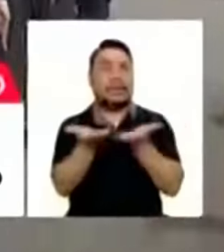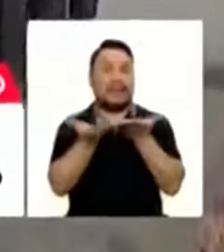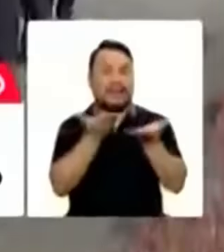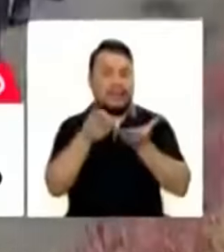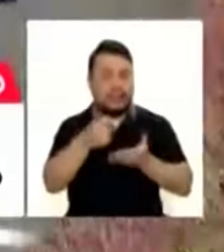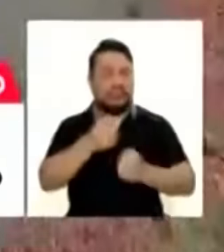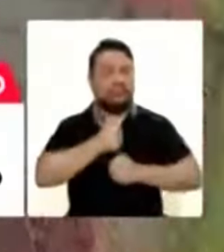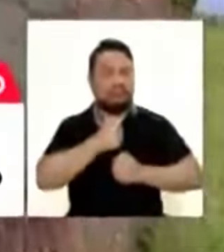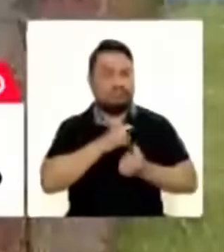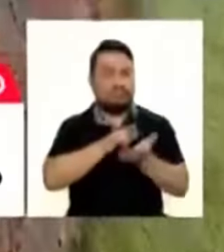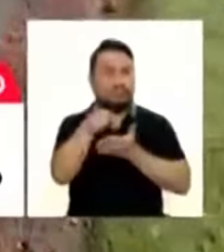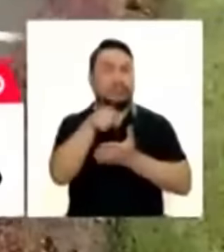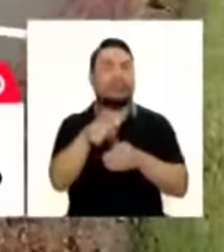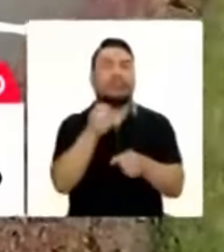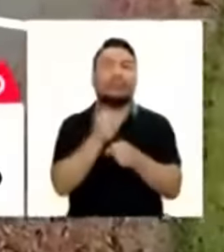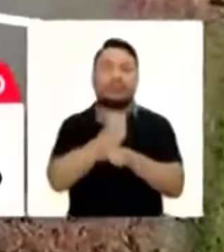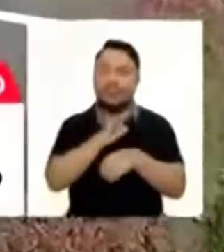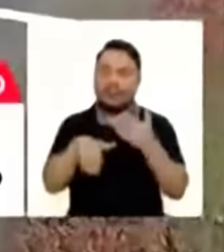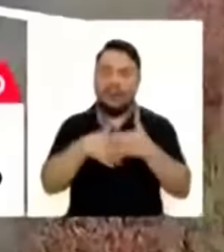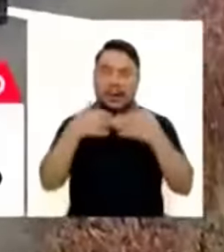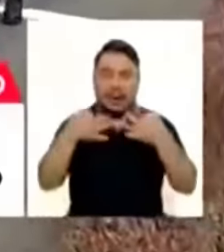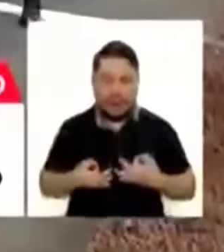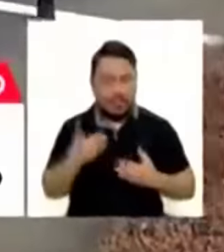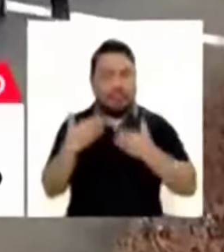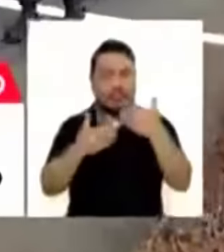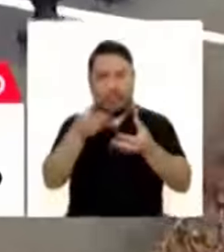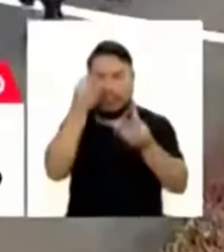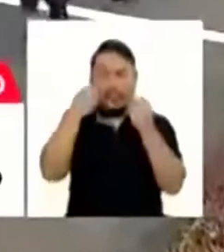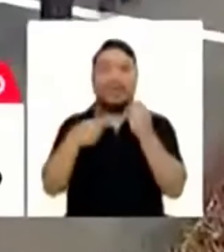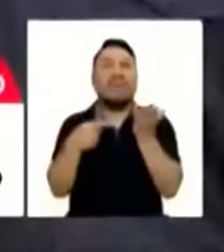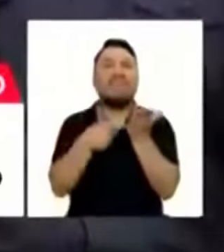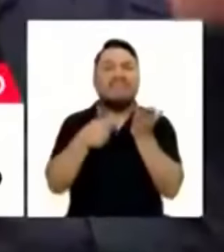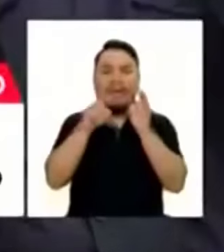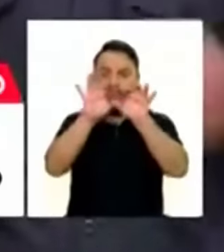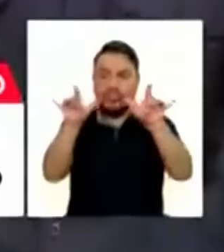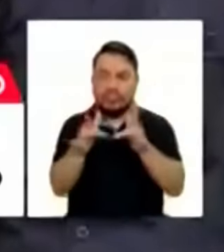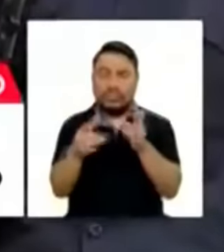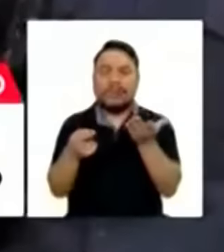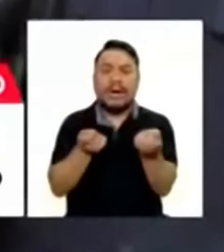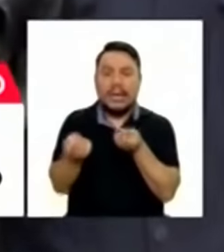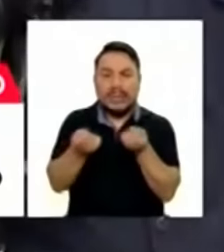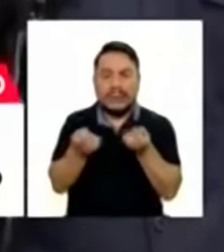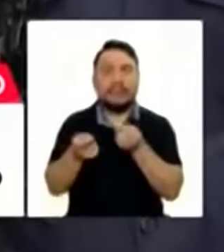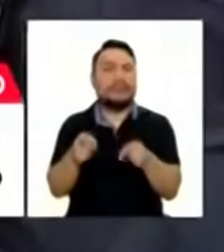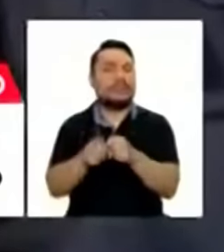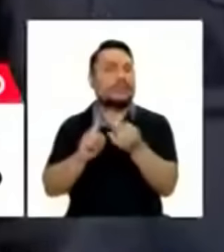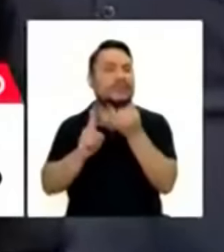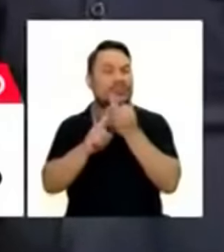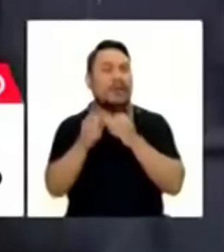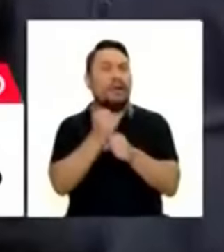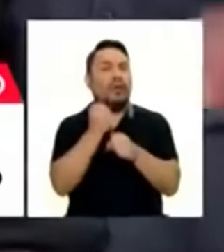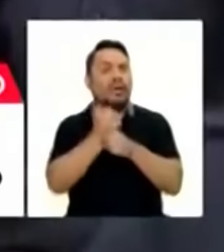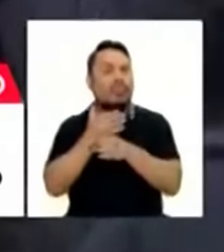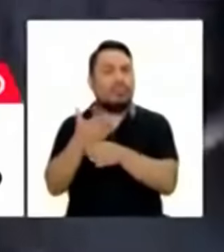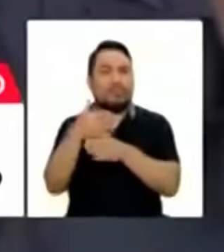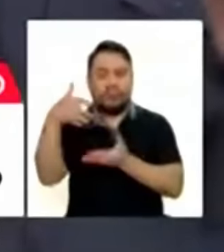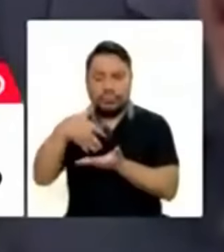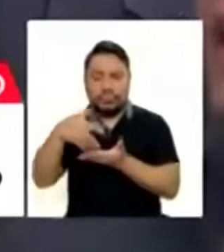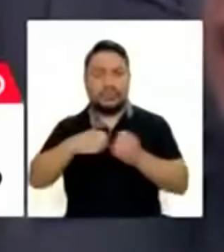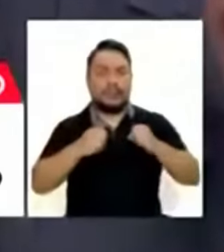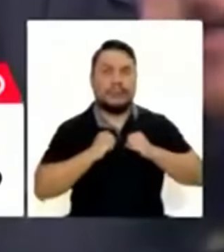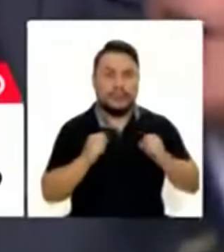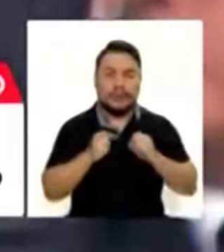activo se desempeñan en las áreas de sanidad, informática, administración, compartiendo el trabajo con el estudio, el